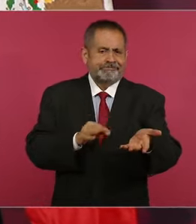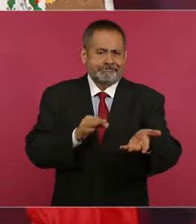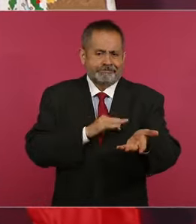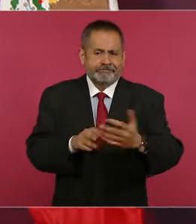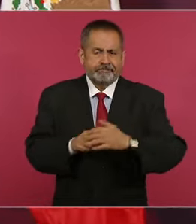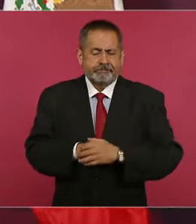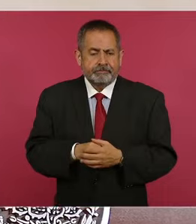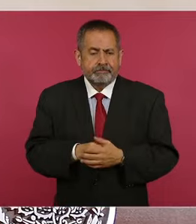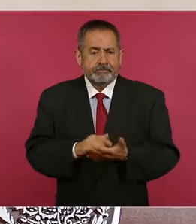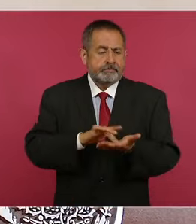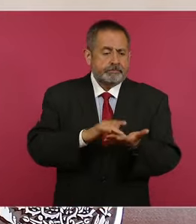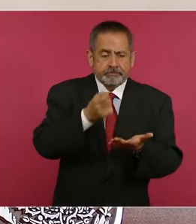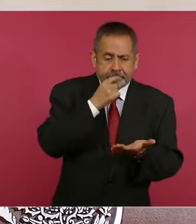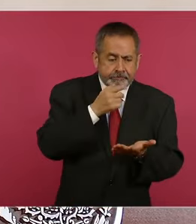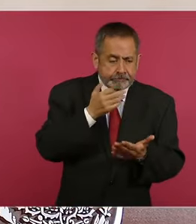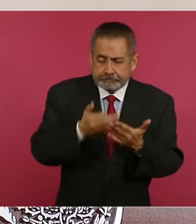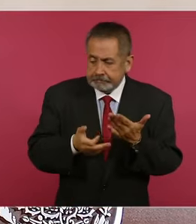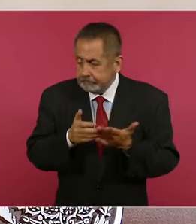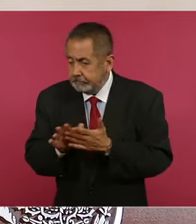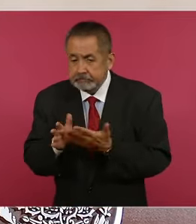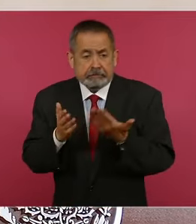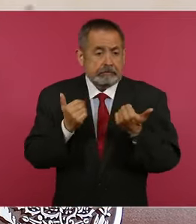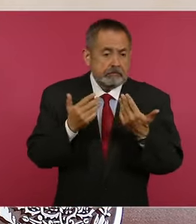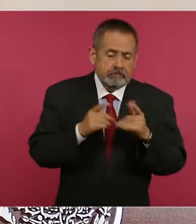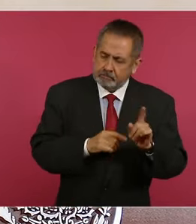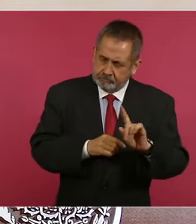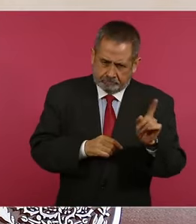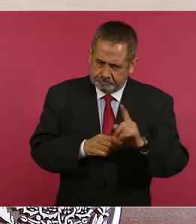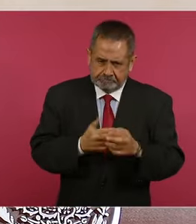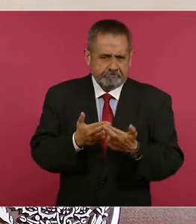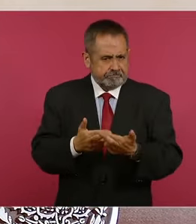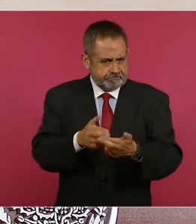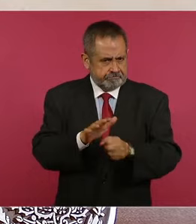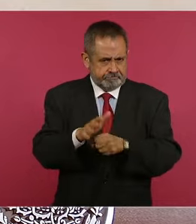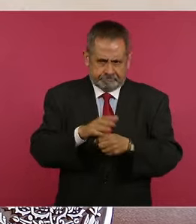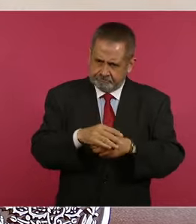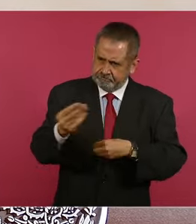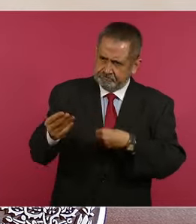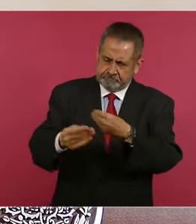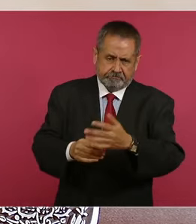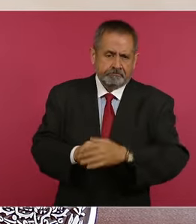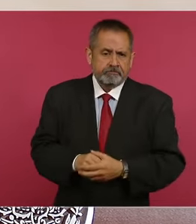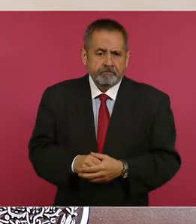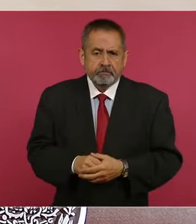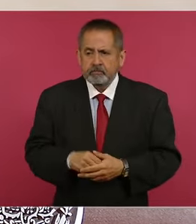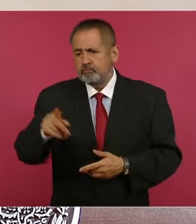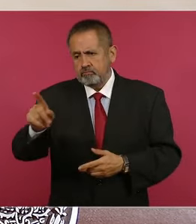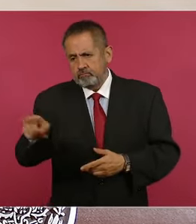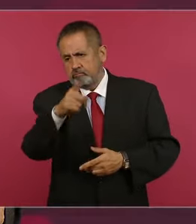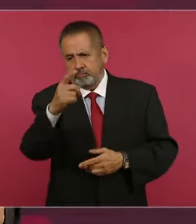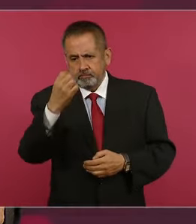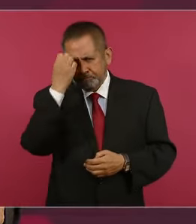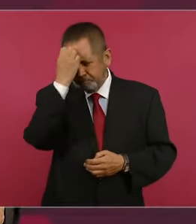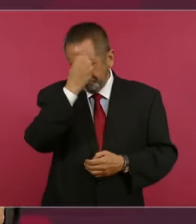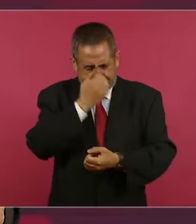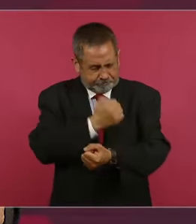no falten las medicinas, que se puedan hacer los estudios